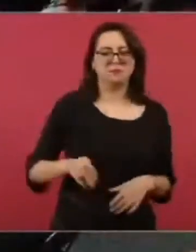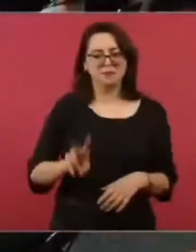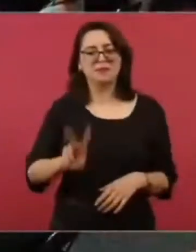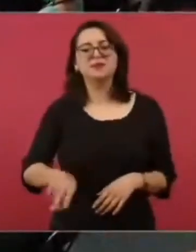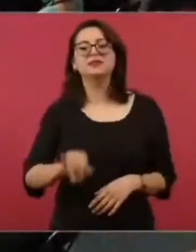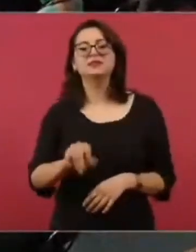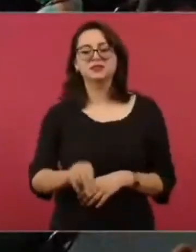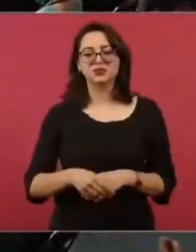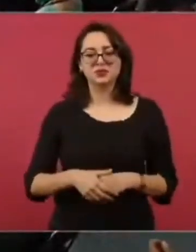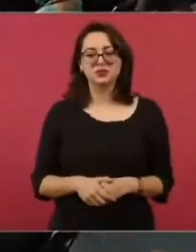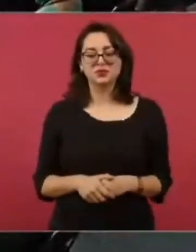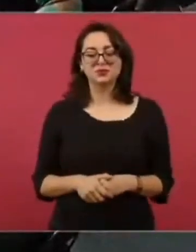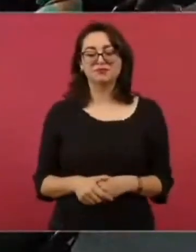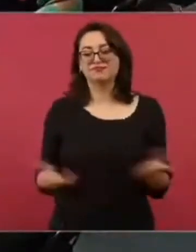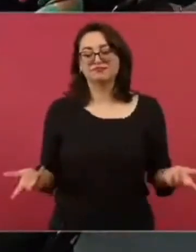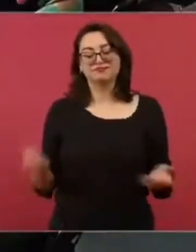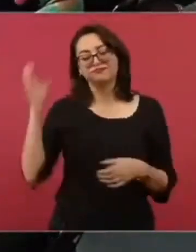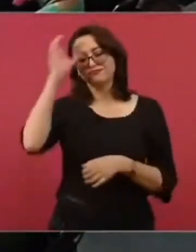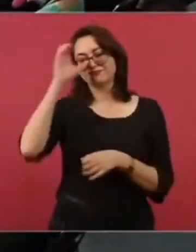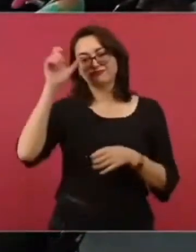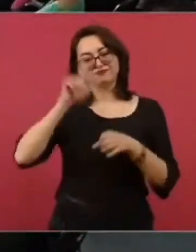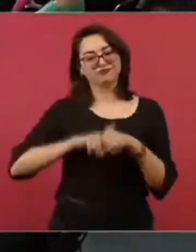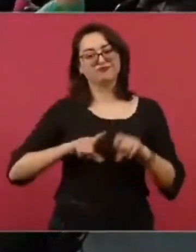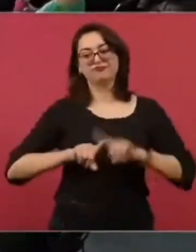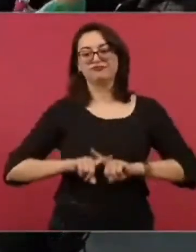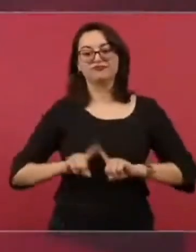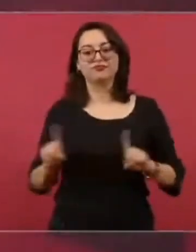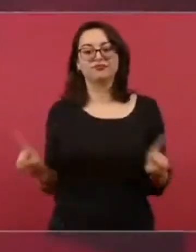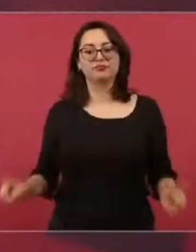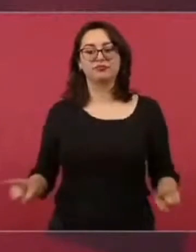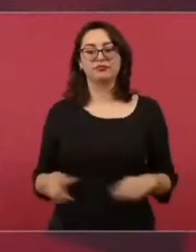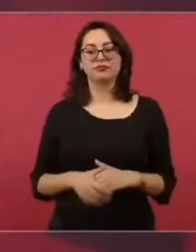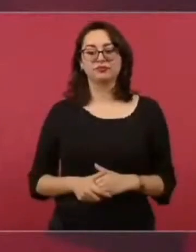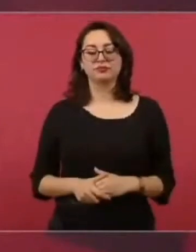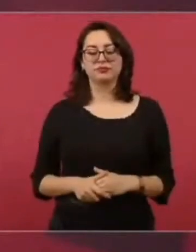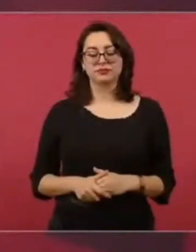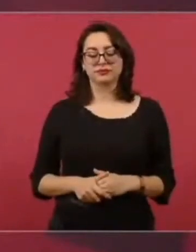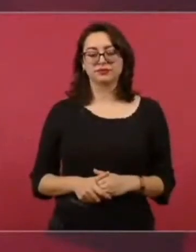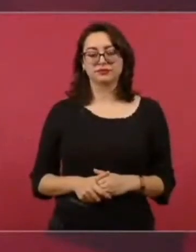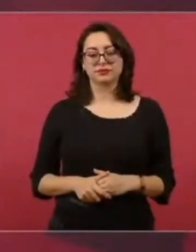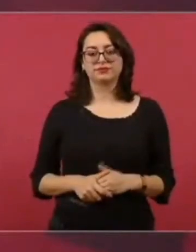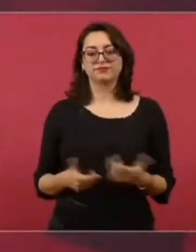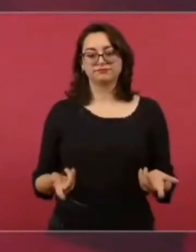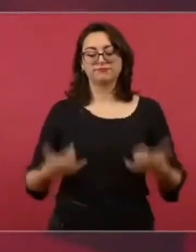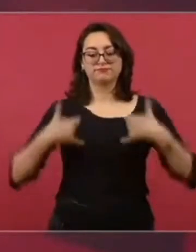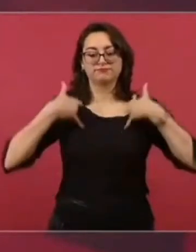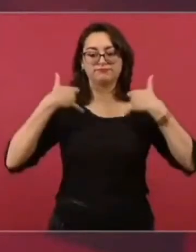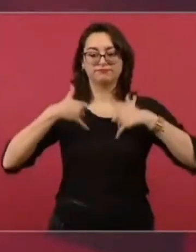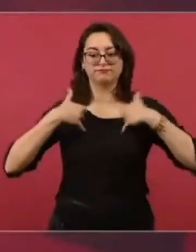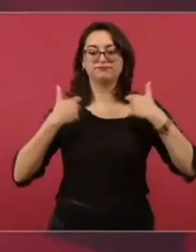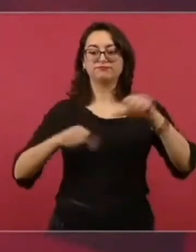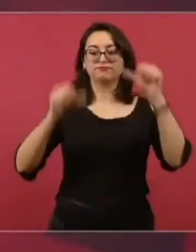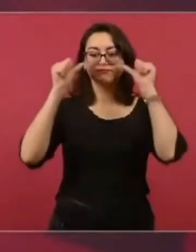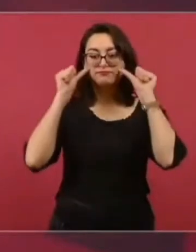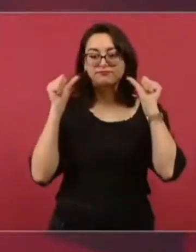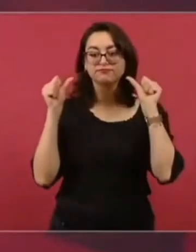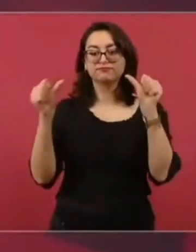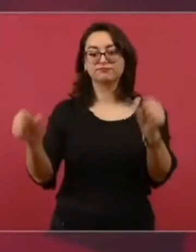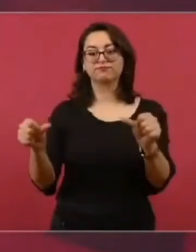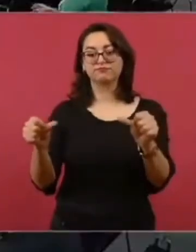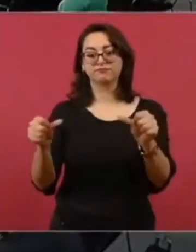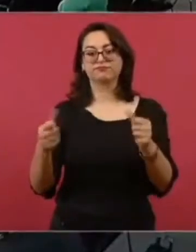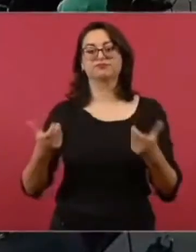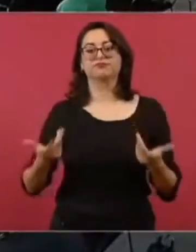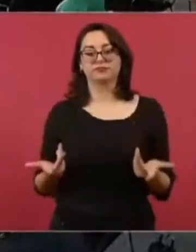¿no? Y es otra cosa. Entonces, la atención a los jóvenes,